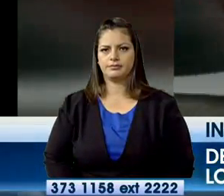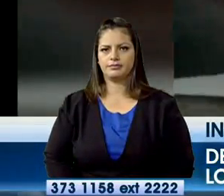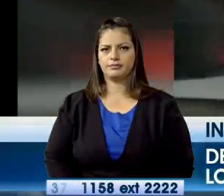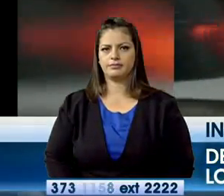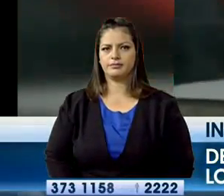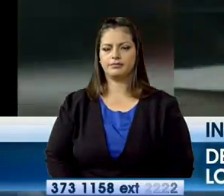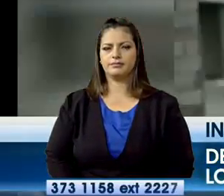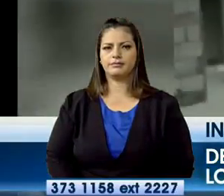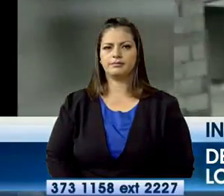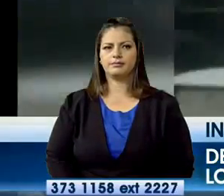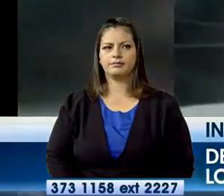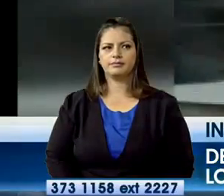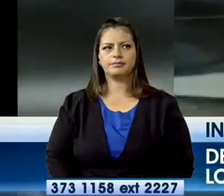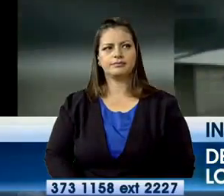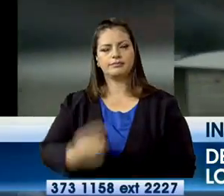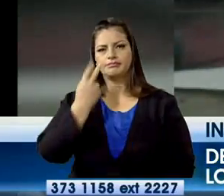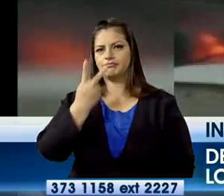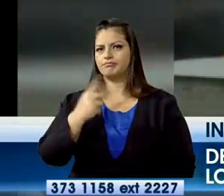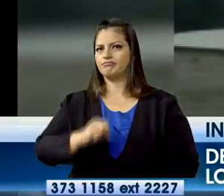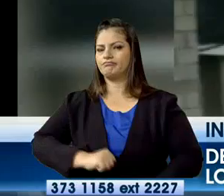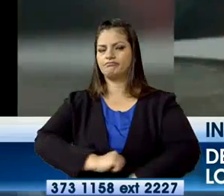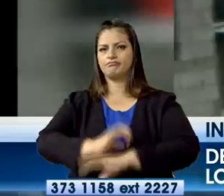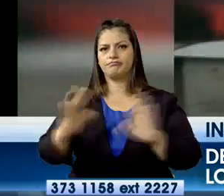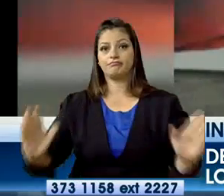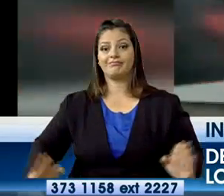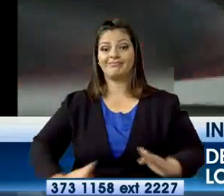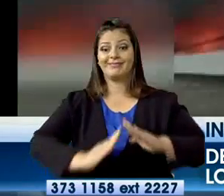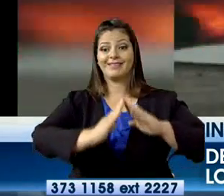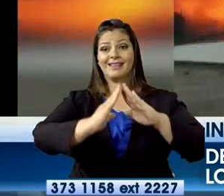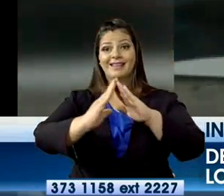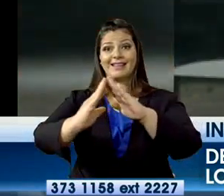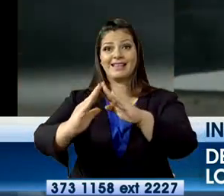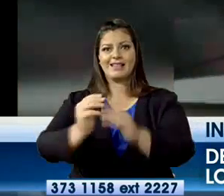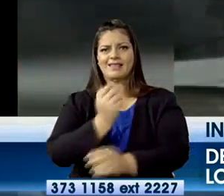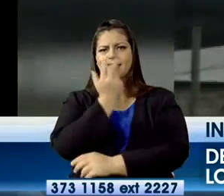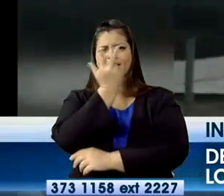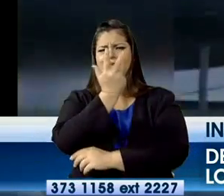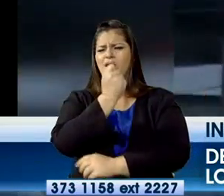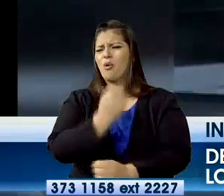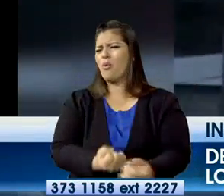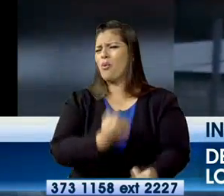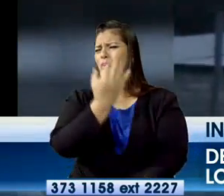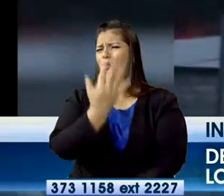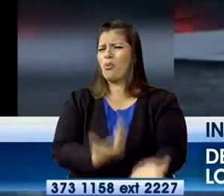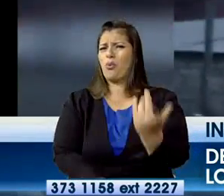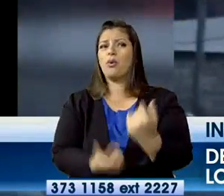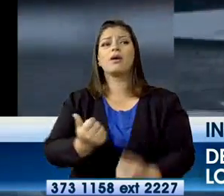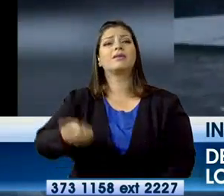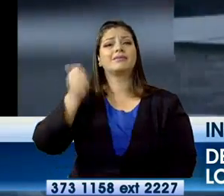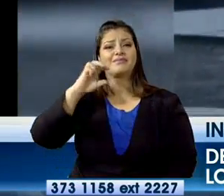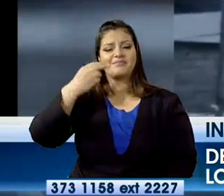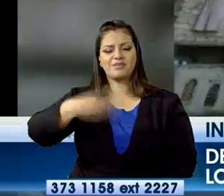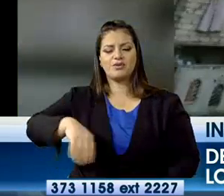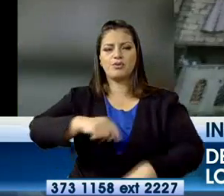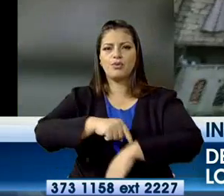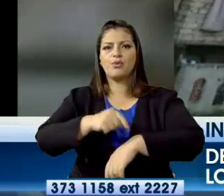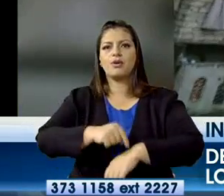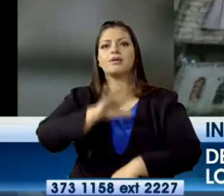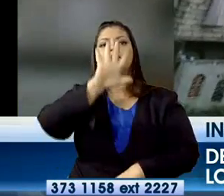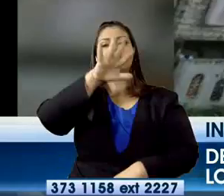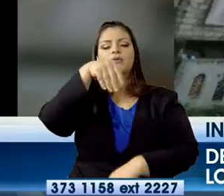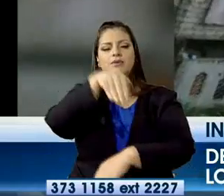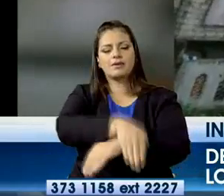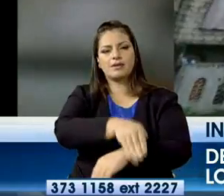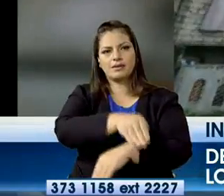guayaqui las lenguas de fuego no perdonaron nada pasadas las 17 horas de este miércoles un repentino